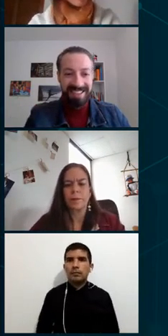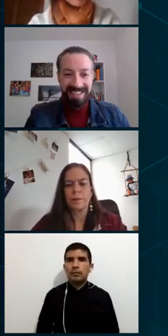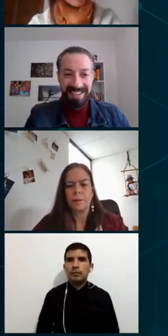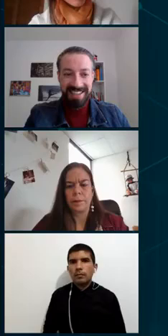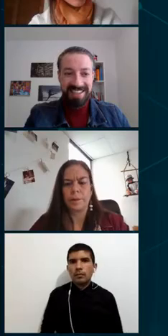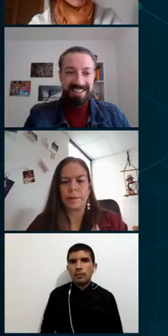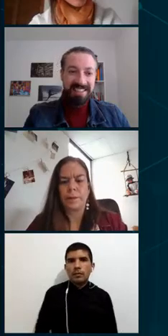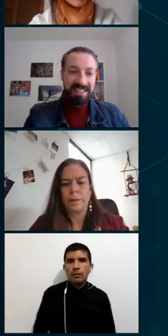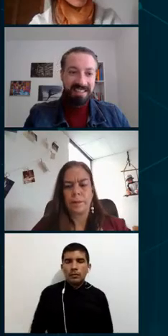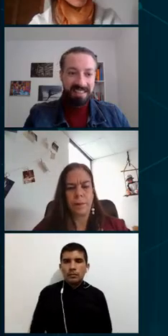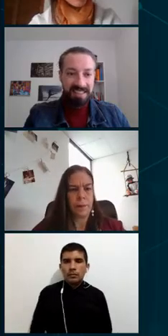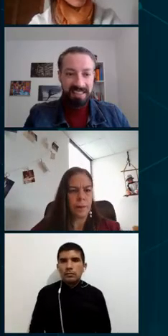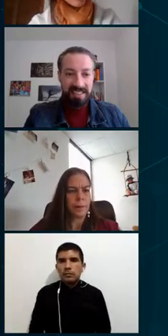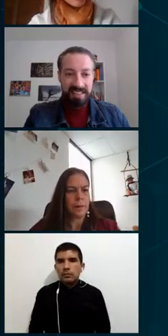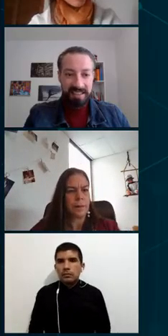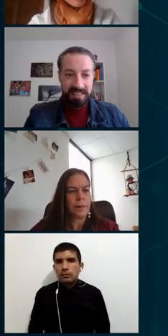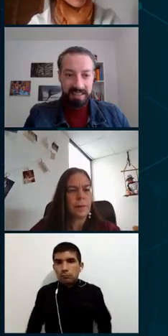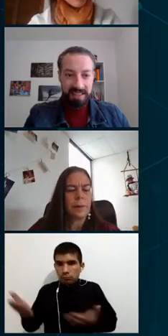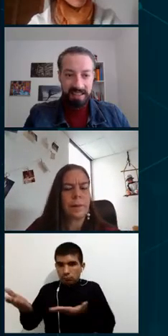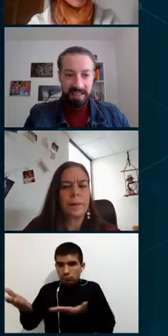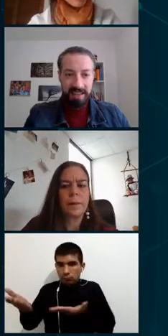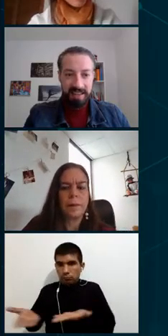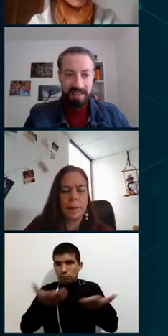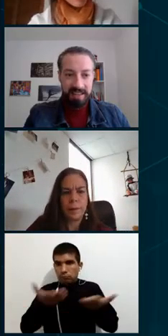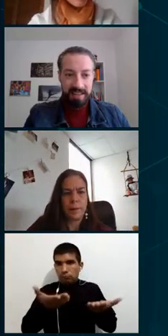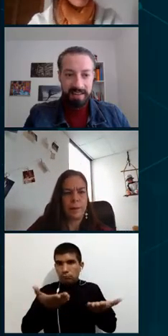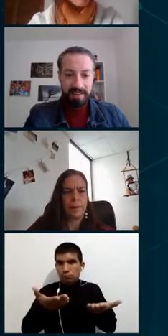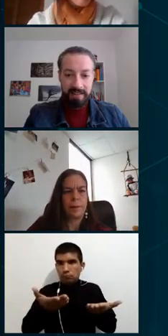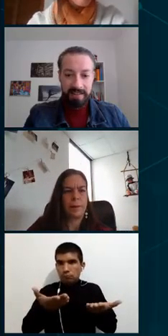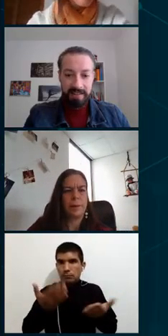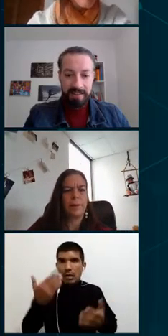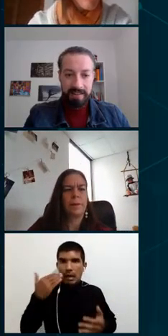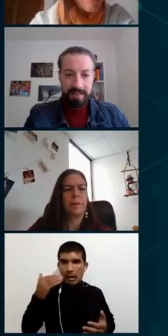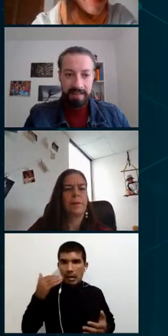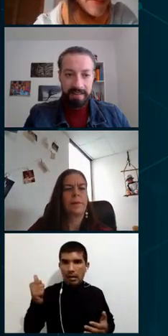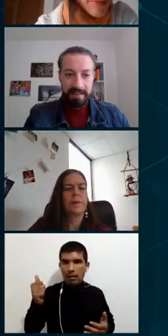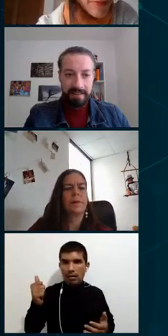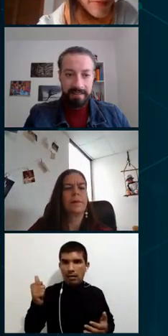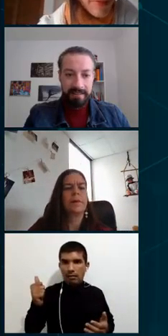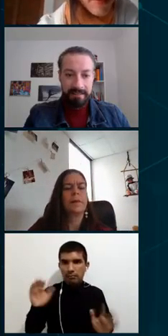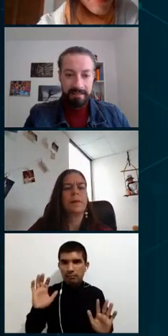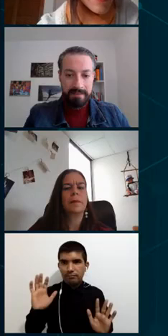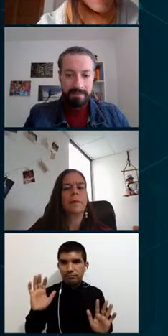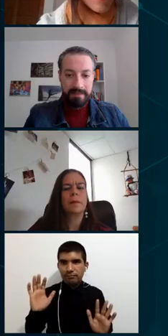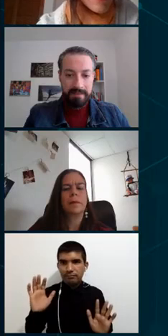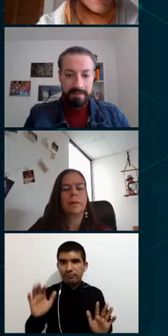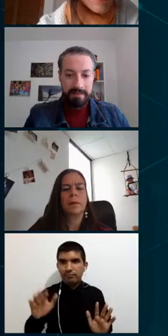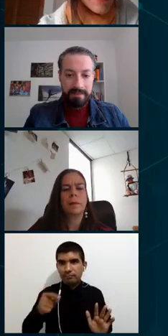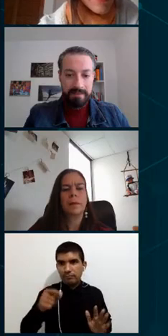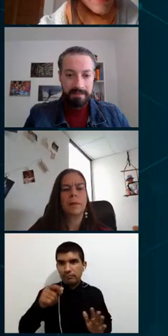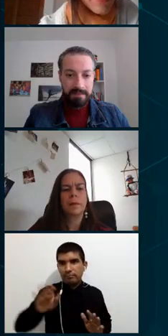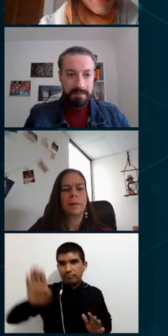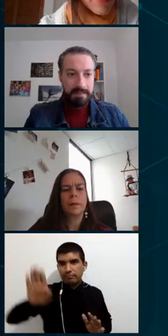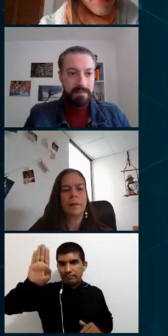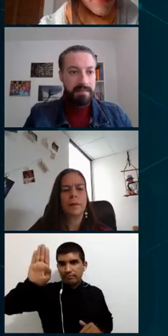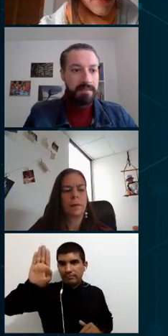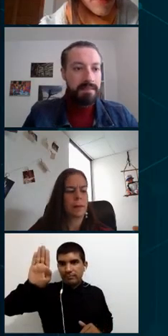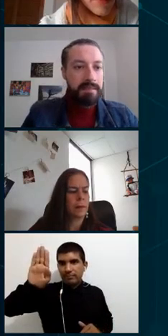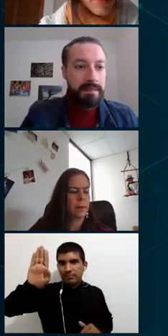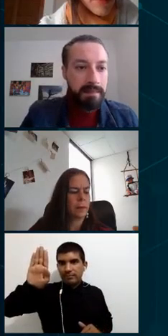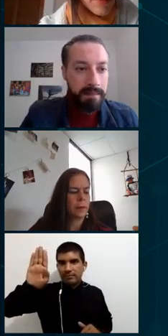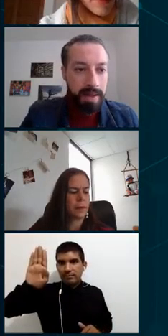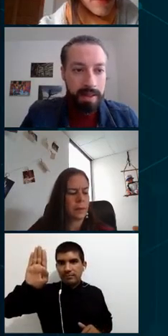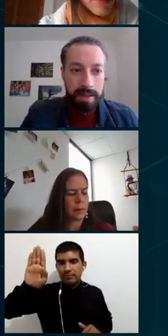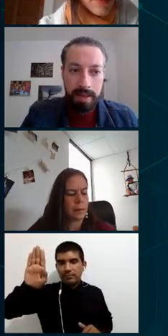voz. No sé si el tema de automatizar la desinfección, pues porque siento que es un dolor desde el ejercicio cuando lo hicimos con